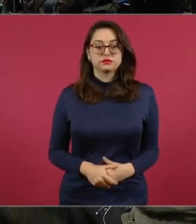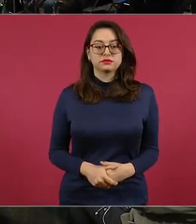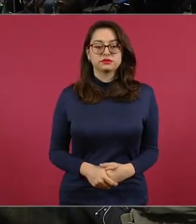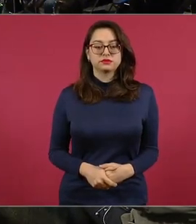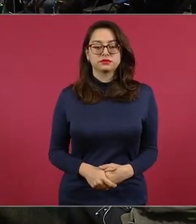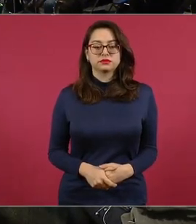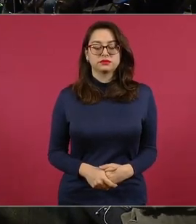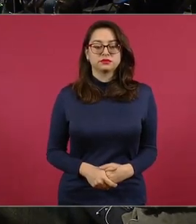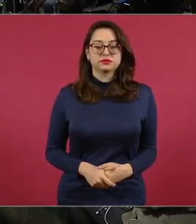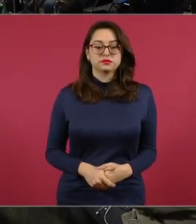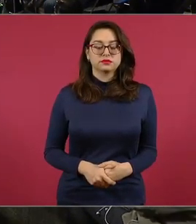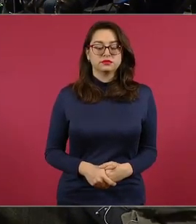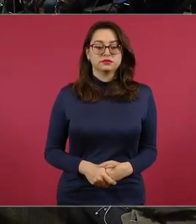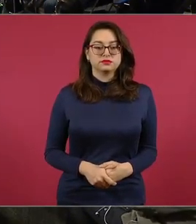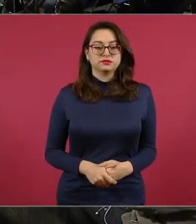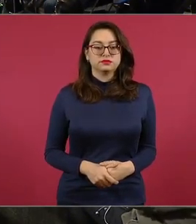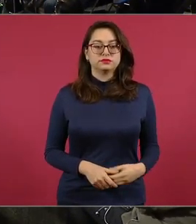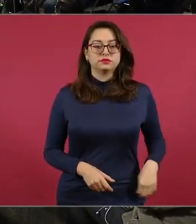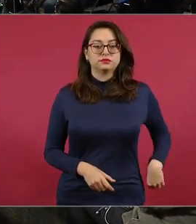Aquí está.